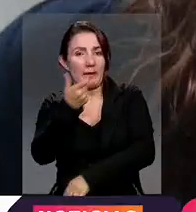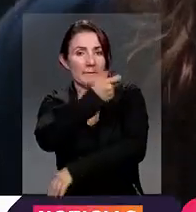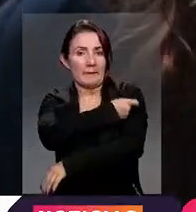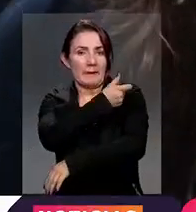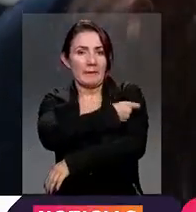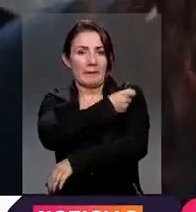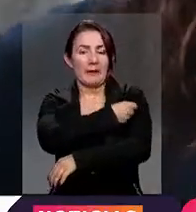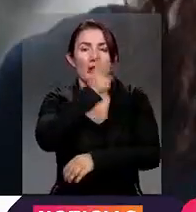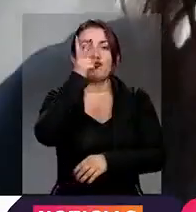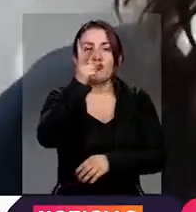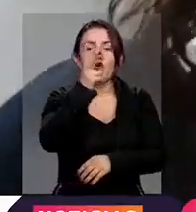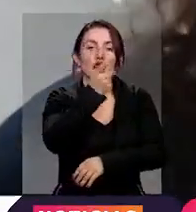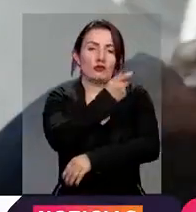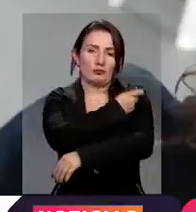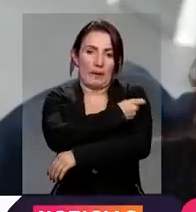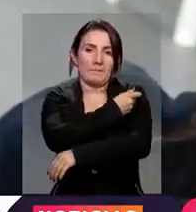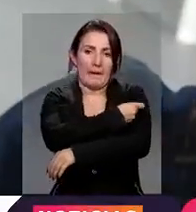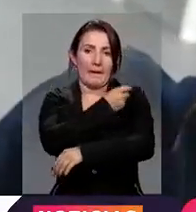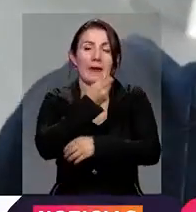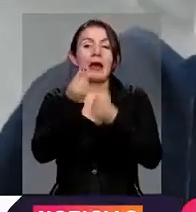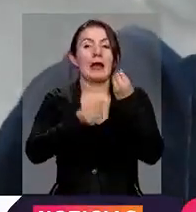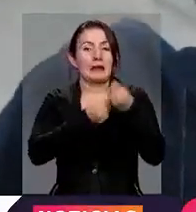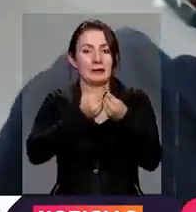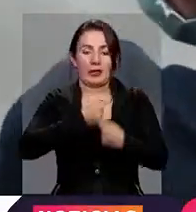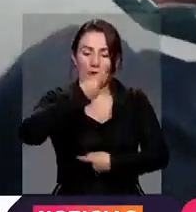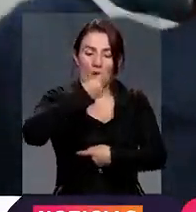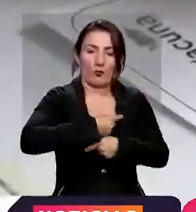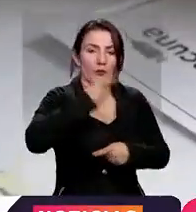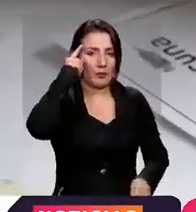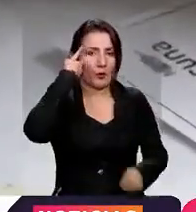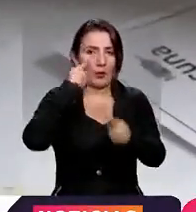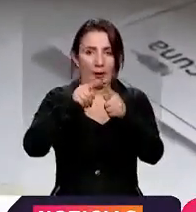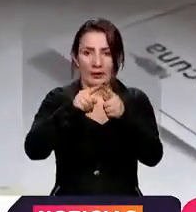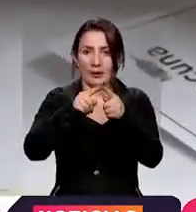de las dos dosis de la vacuna y de esta manera cumplir con el objetivo. Entre tanto, en